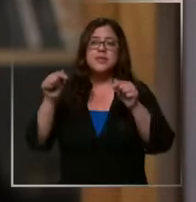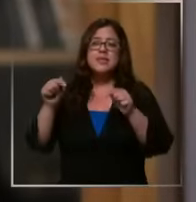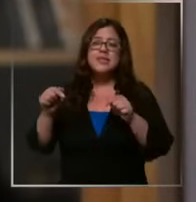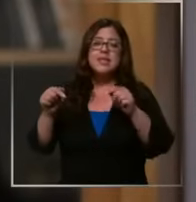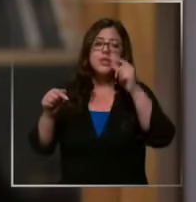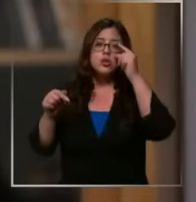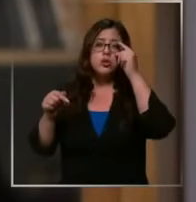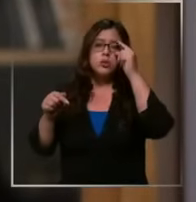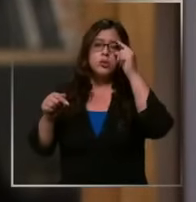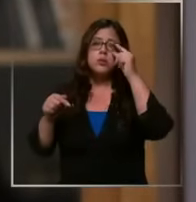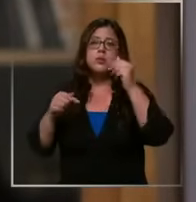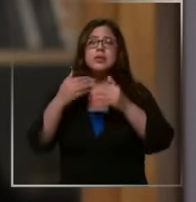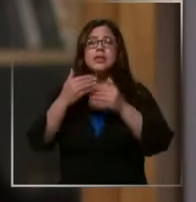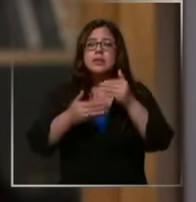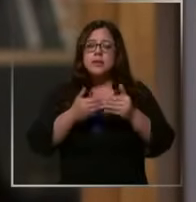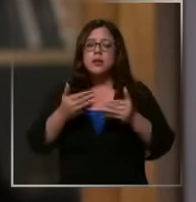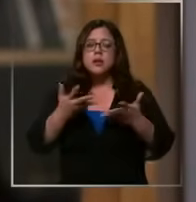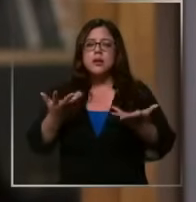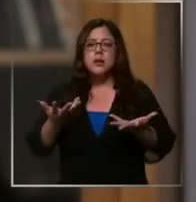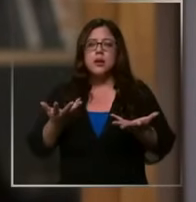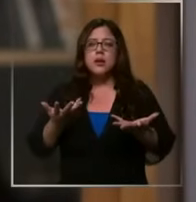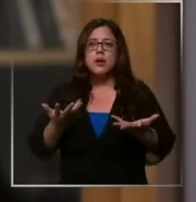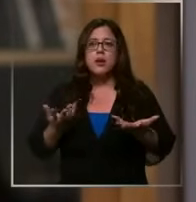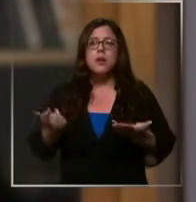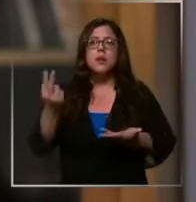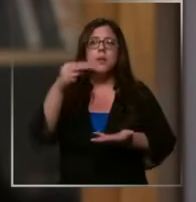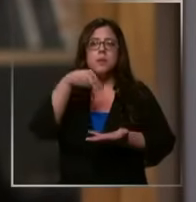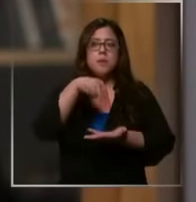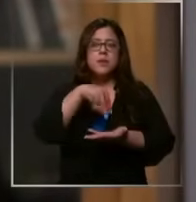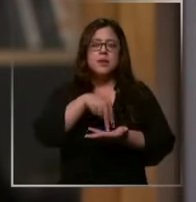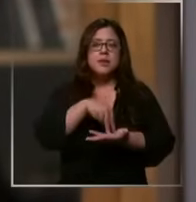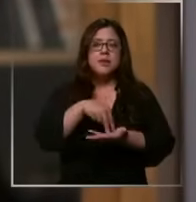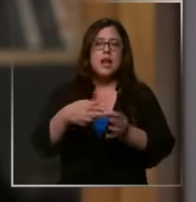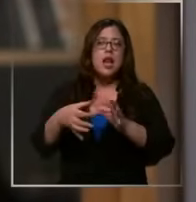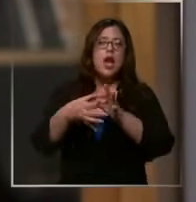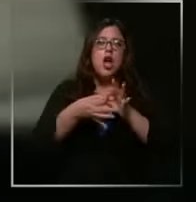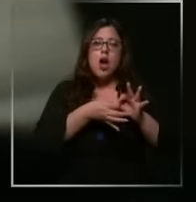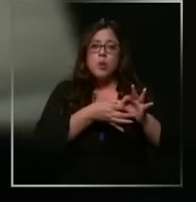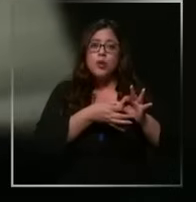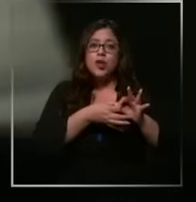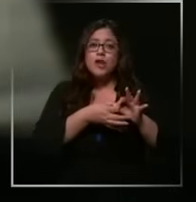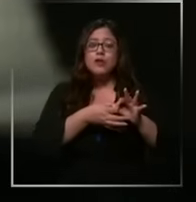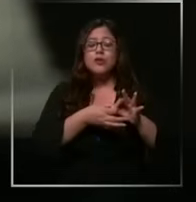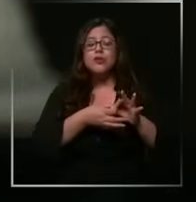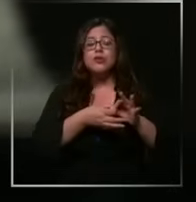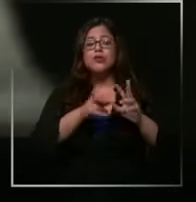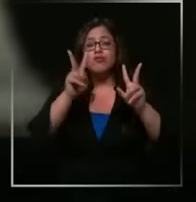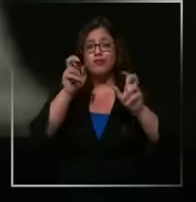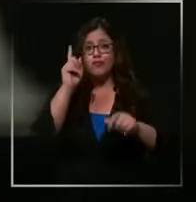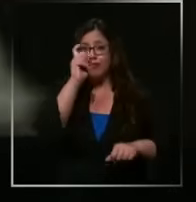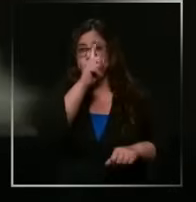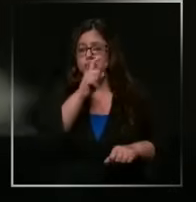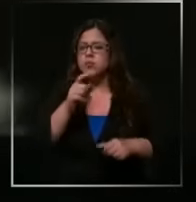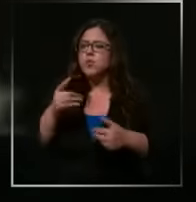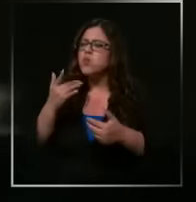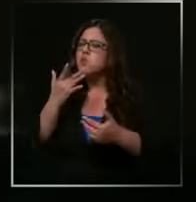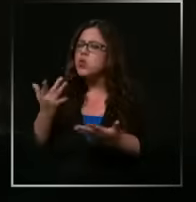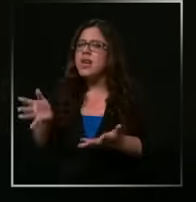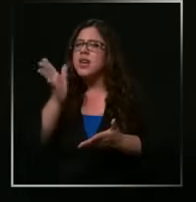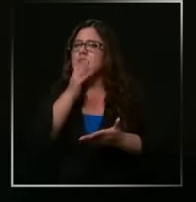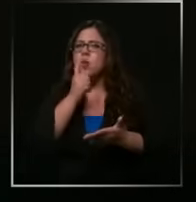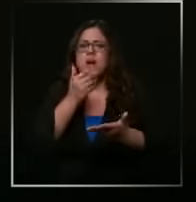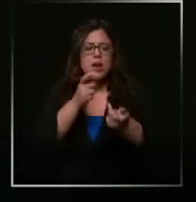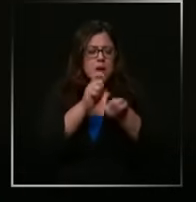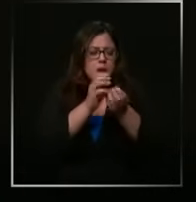ese procedimiento, digamos, es un procedimiento que es presencial precisamente por su complejidad. Entonces, ¿por qué no mejorar los